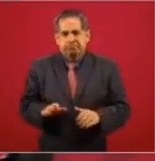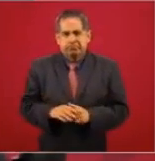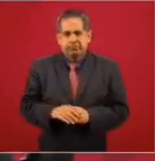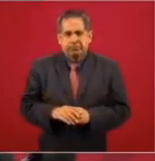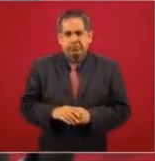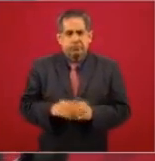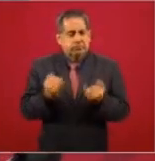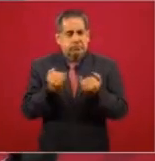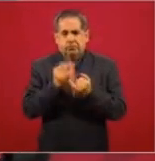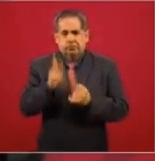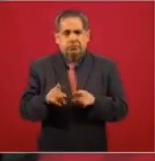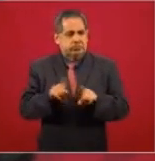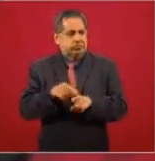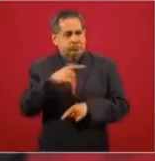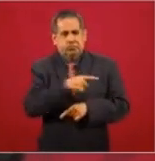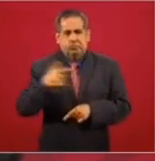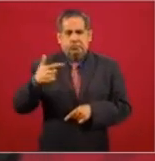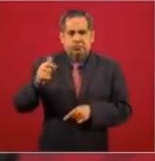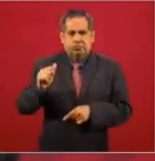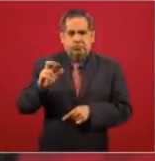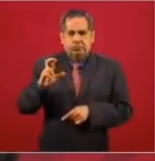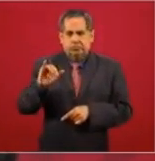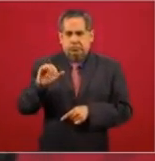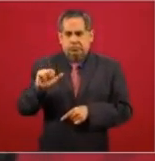con García Luna